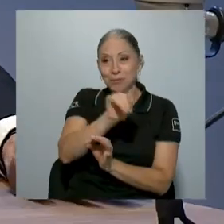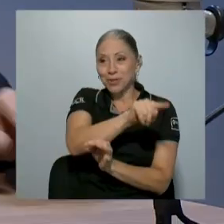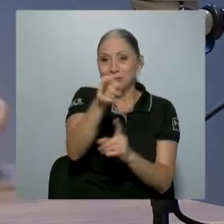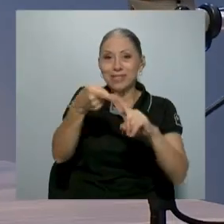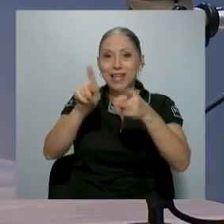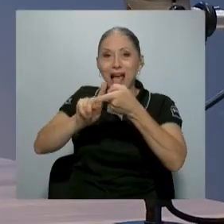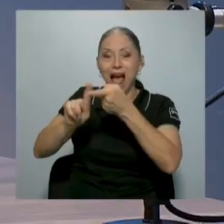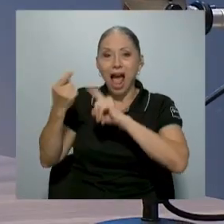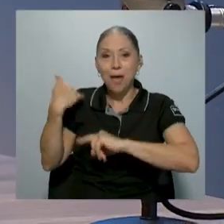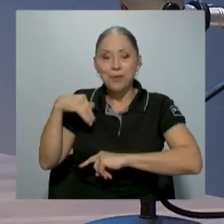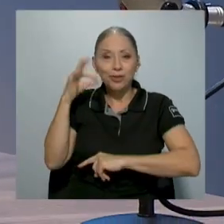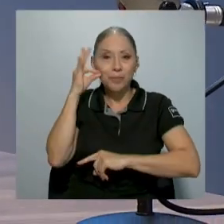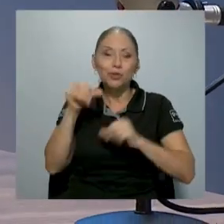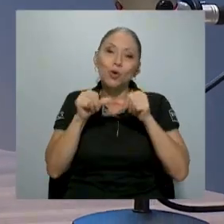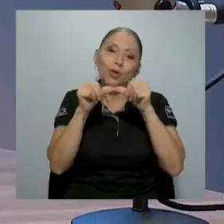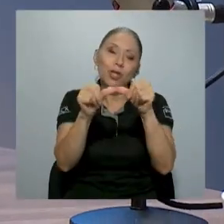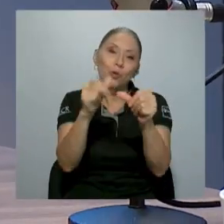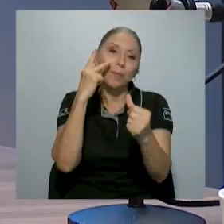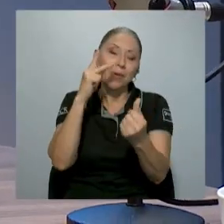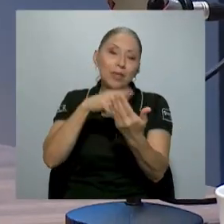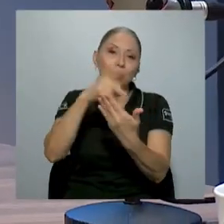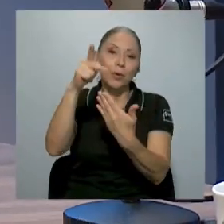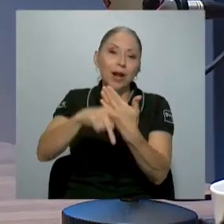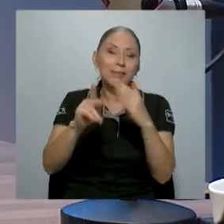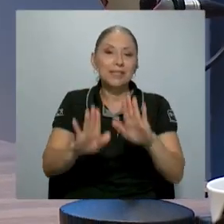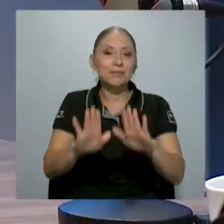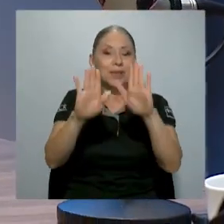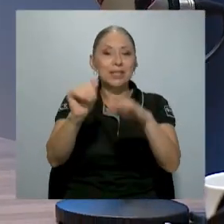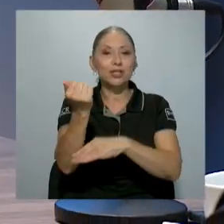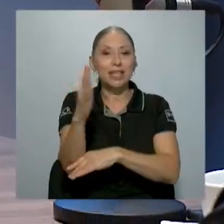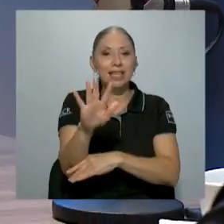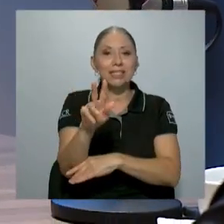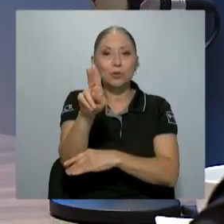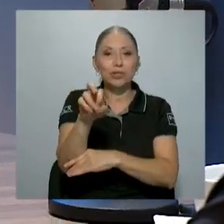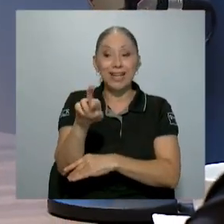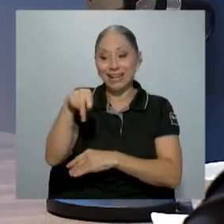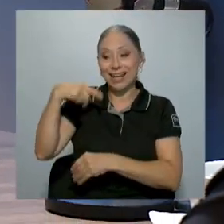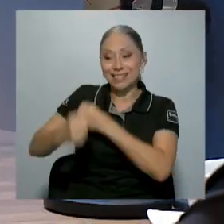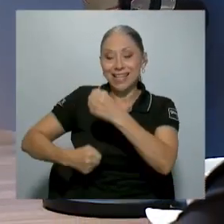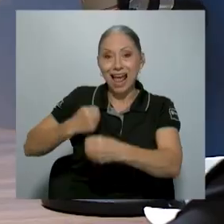a que se mantengan con los espléndidos programas de 15 UCR, que este año cumplió